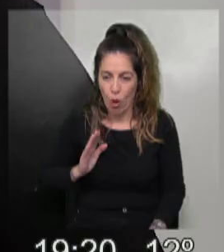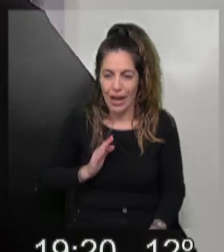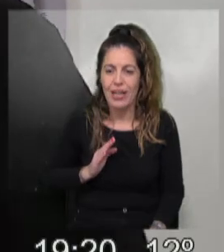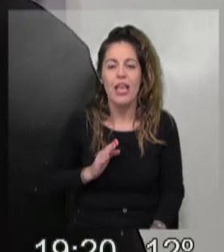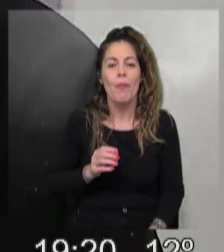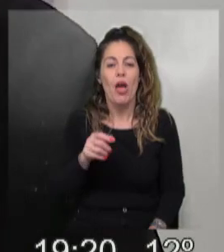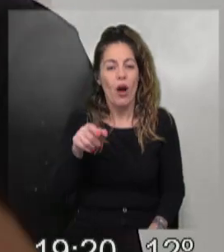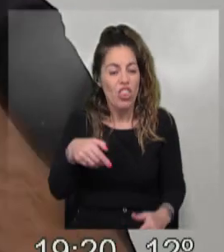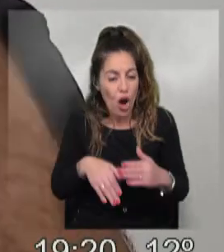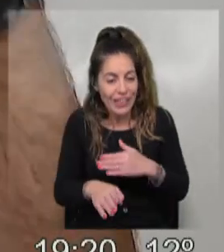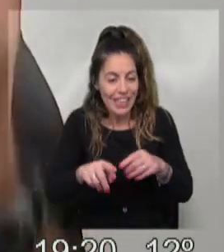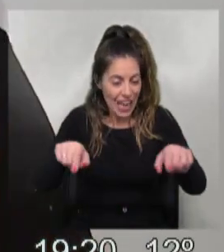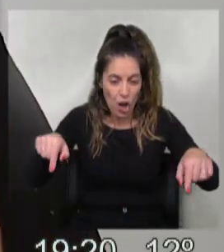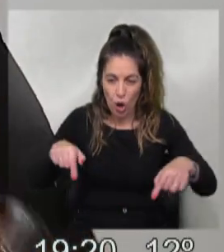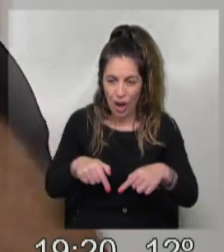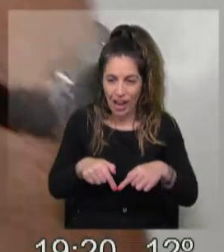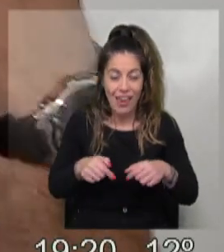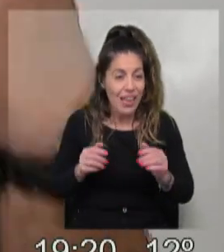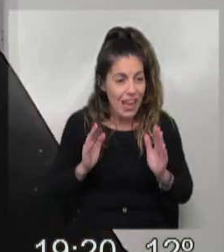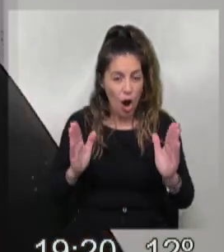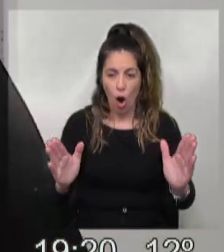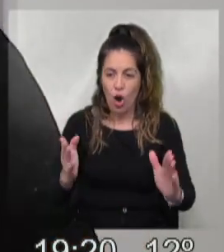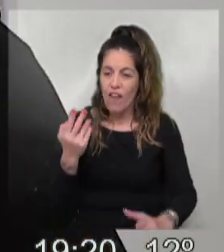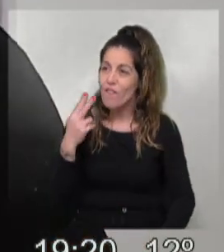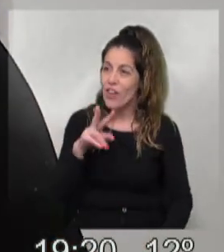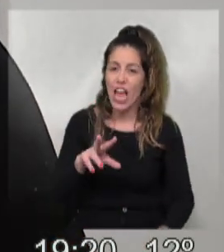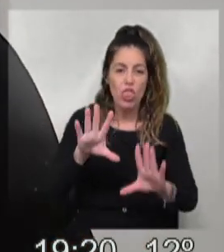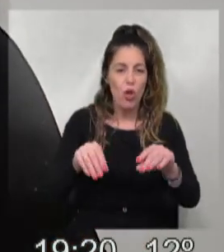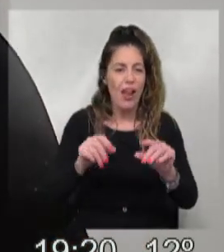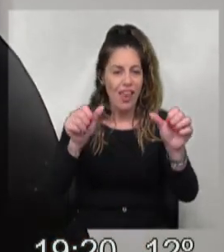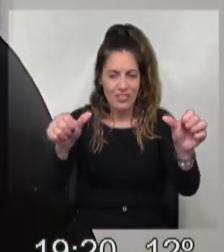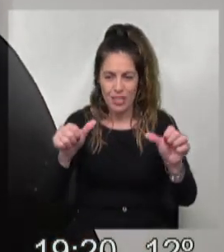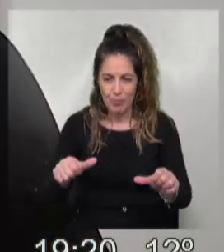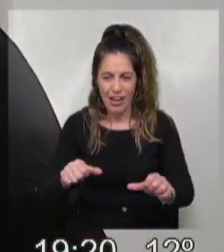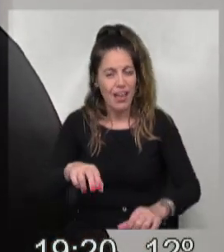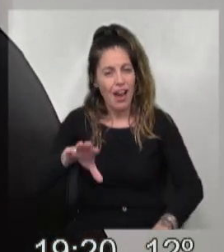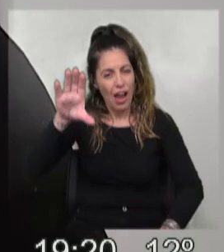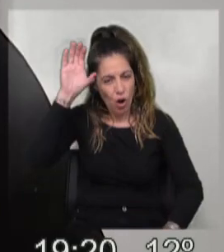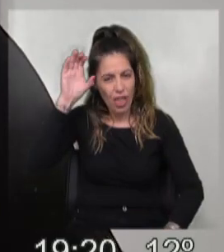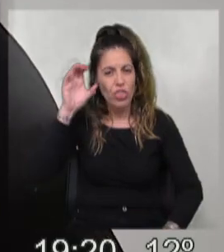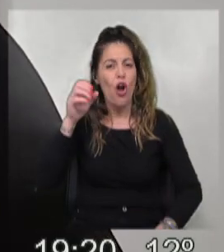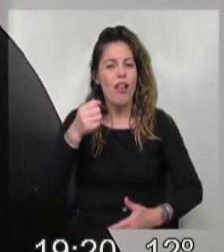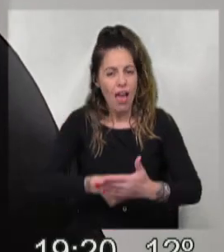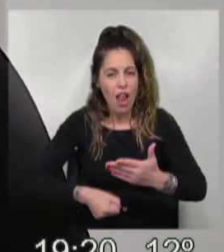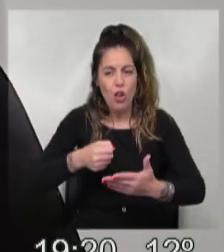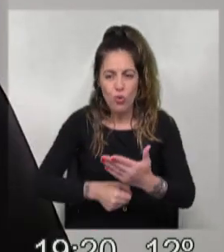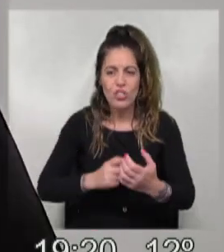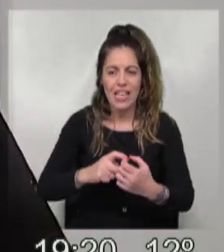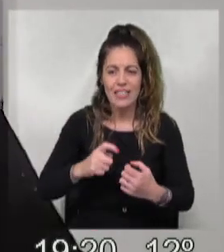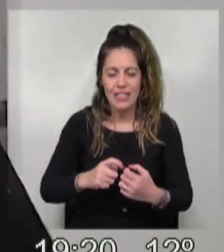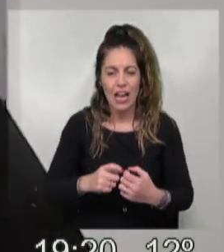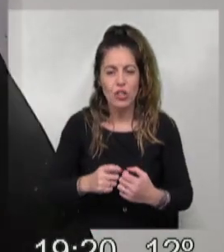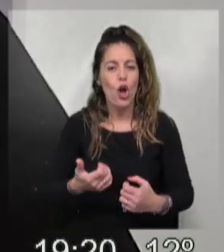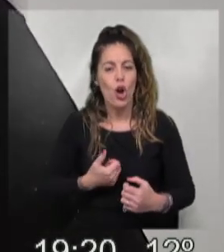que cuando entren a local justamente en el Hall ya vean todas estas imágenes recordando las lucha del sindicato y có nos trajeron hasta